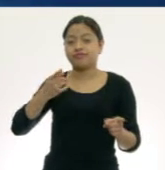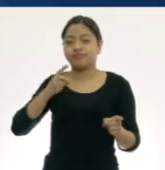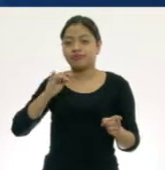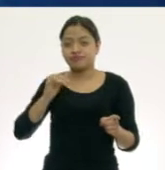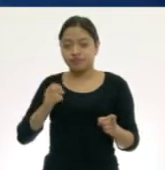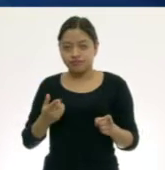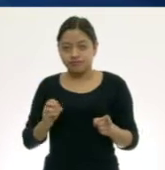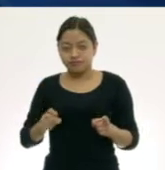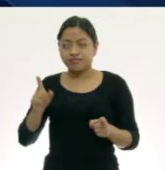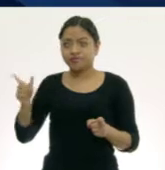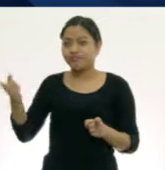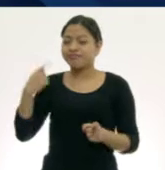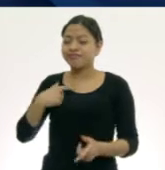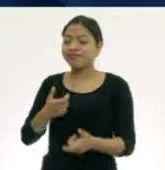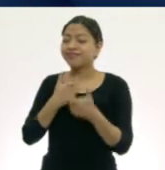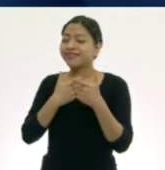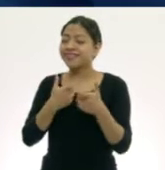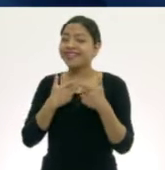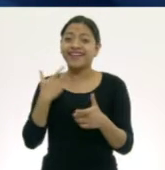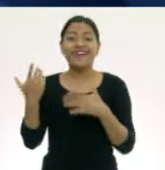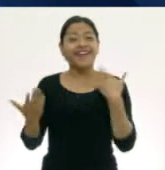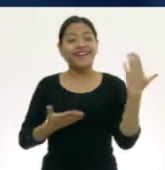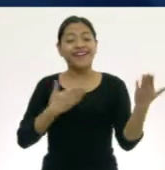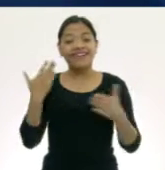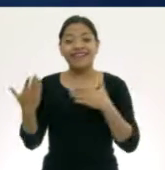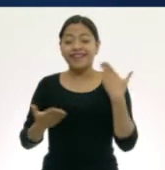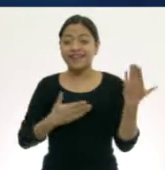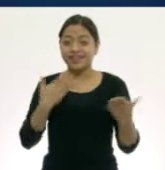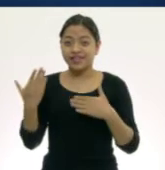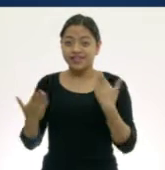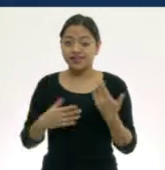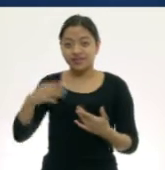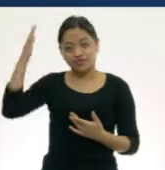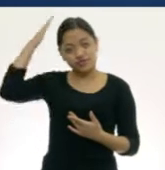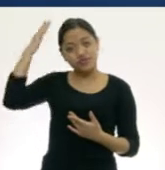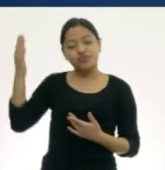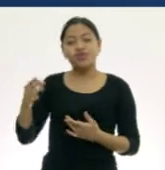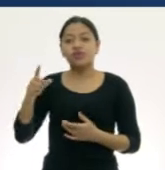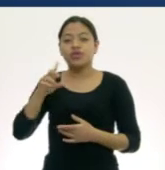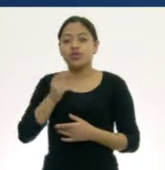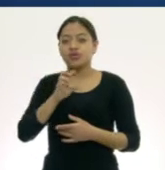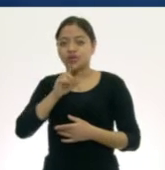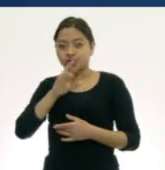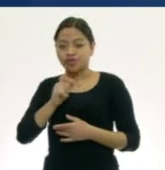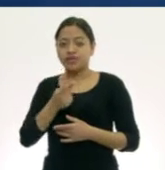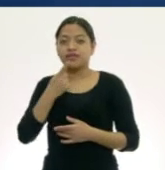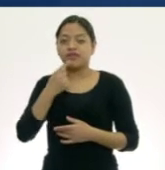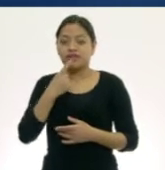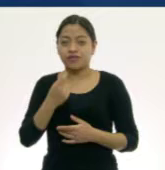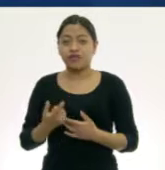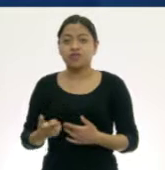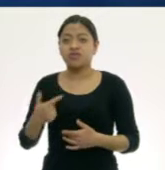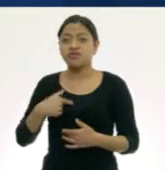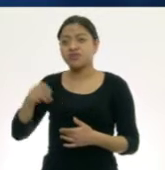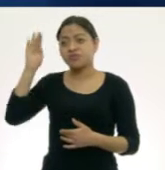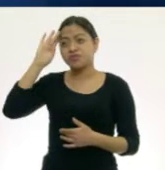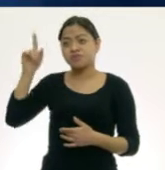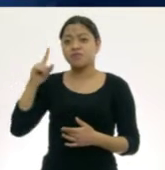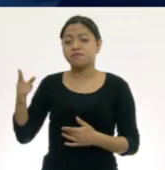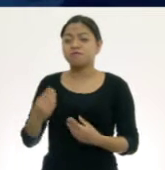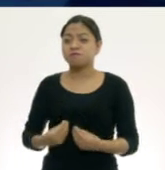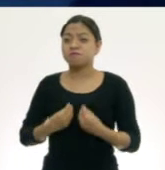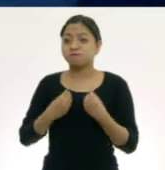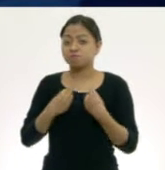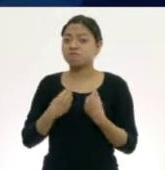Ruy Díaz me hacía reír con la extravagancia peculiar de su bonete colorado. Nunca pensé que el Cid perdiera nada de su dignidad con